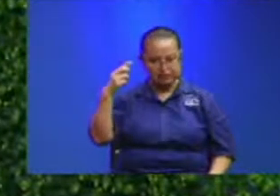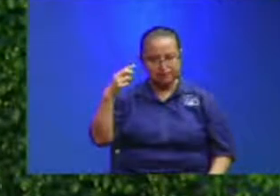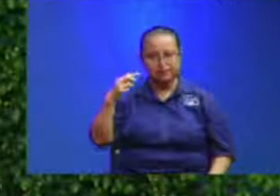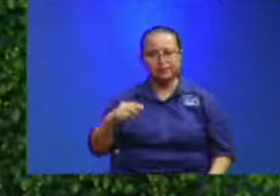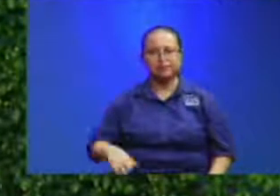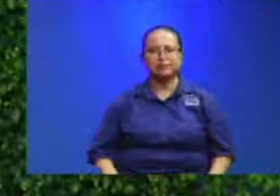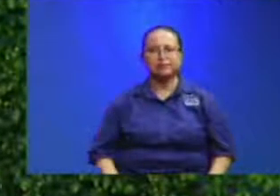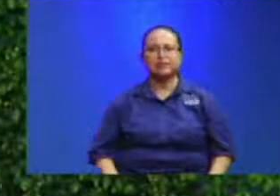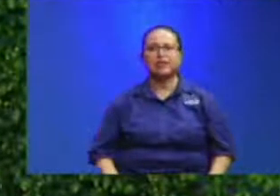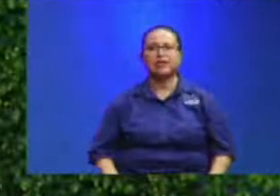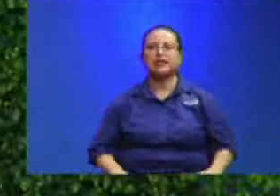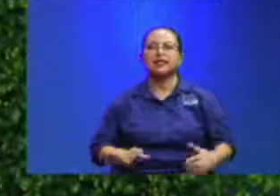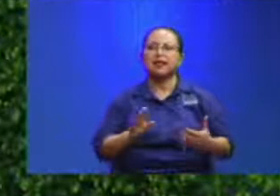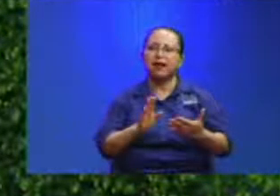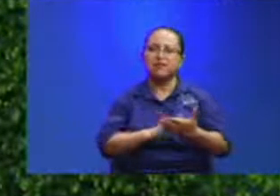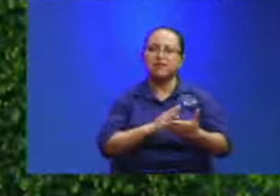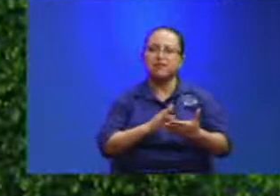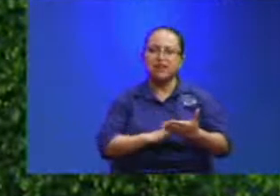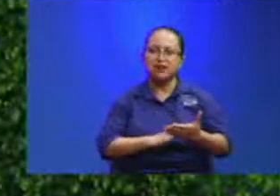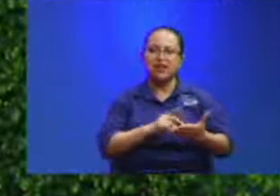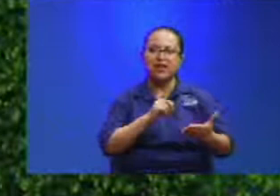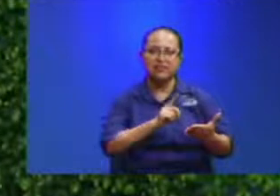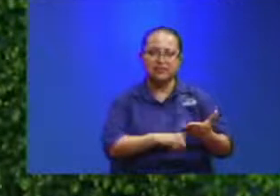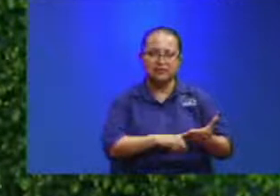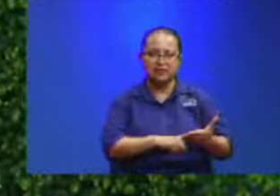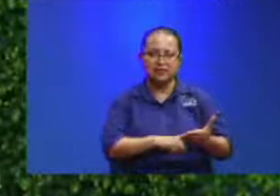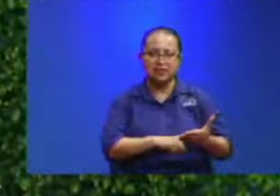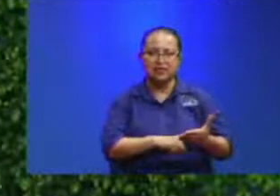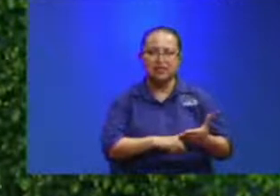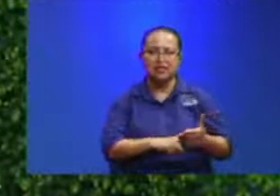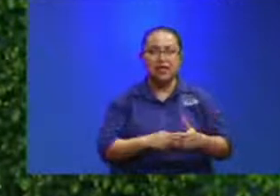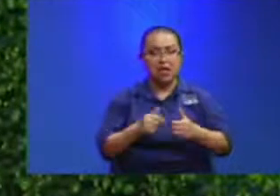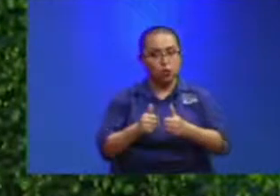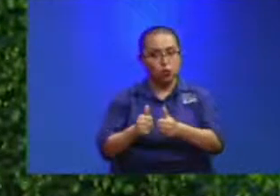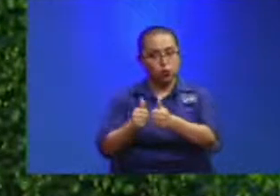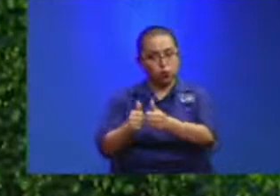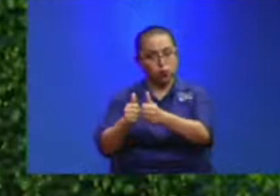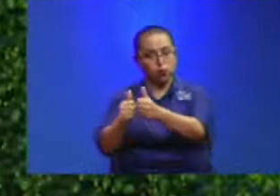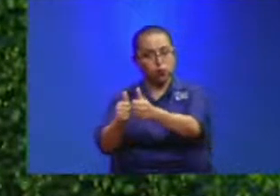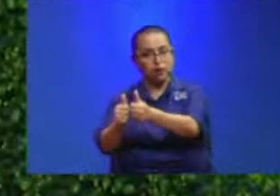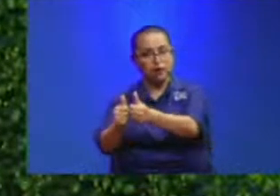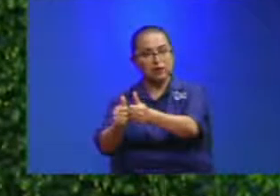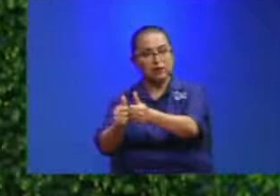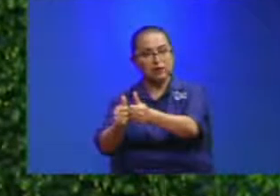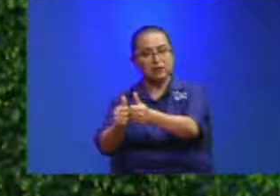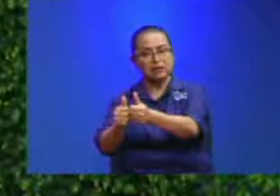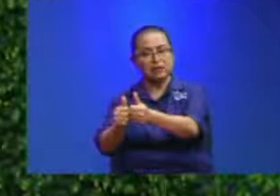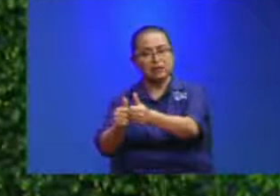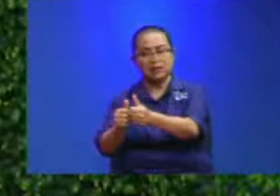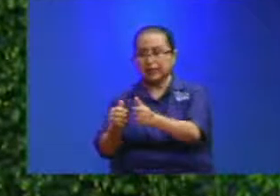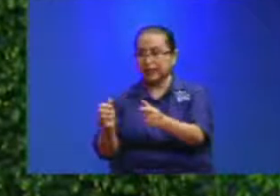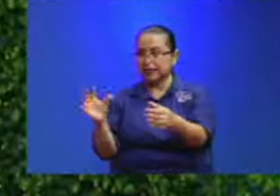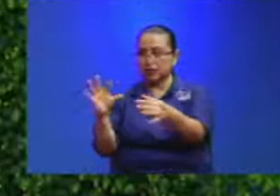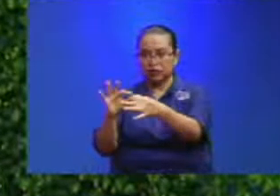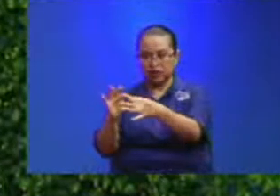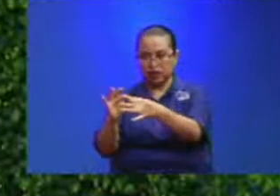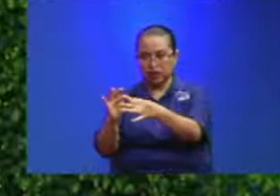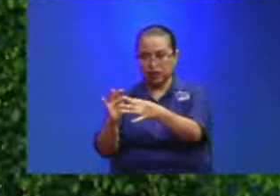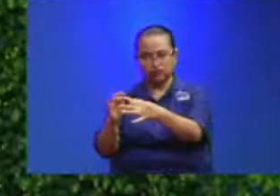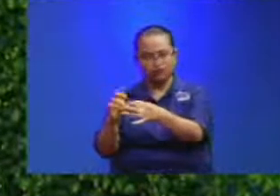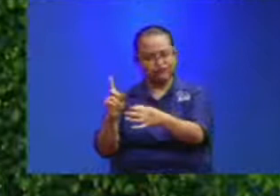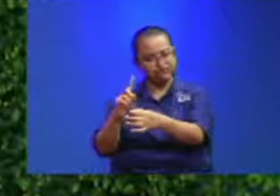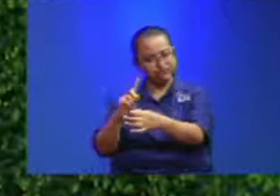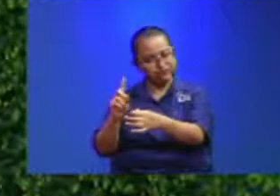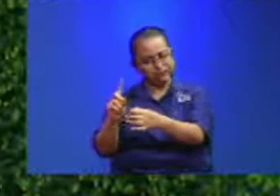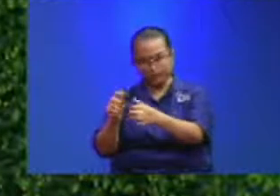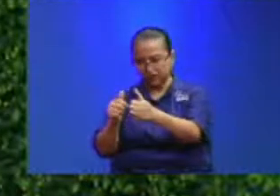basado en la palabra profética más segura andarán dos juntos si no estuvieron de acuerdo no va